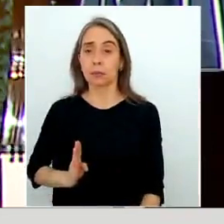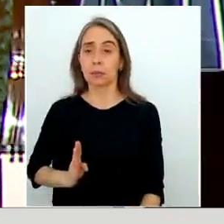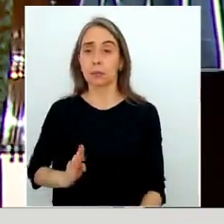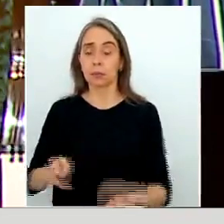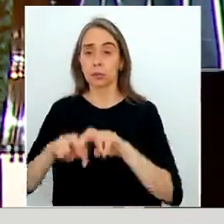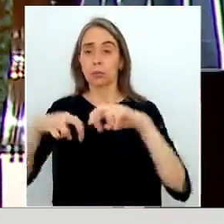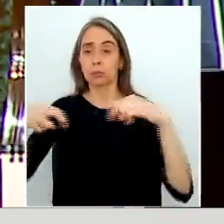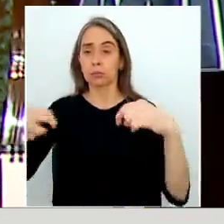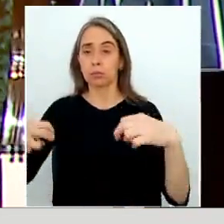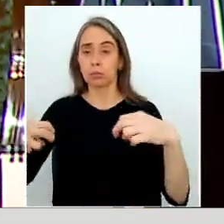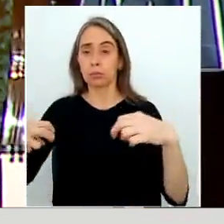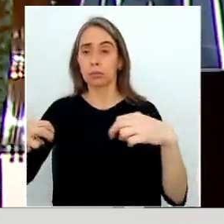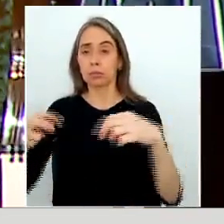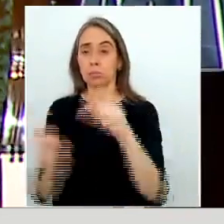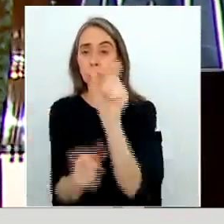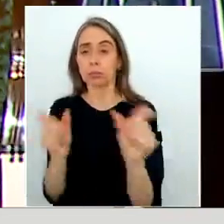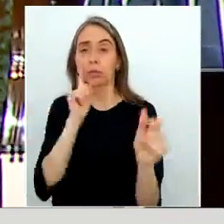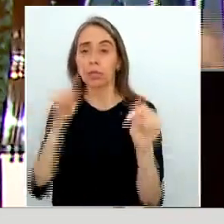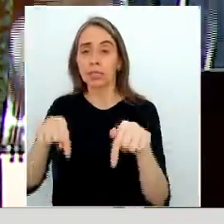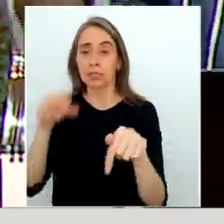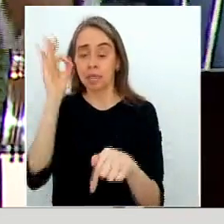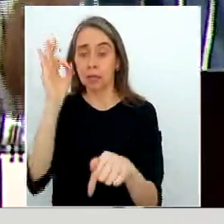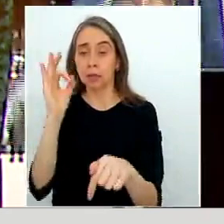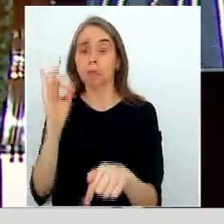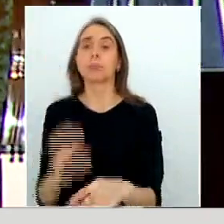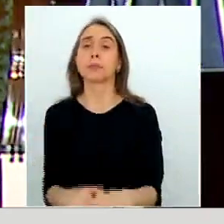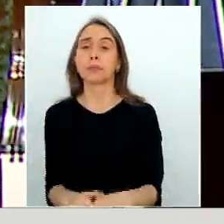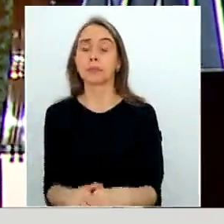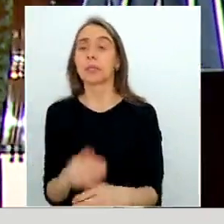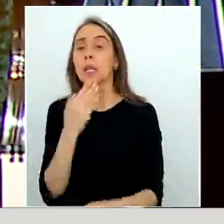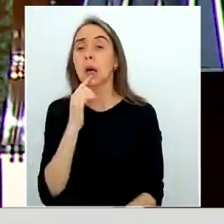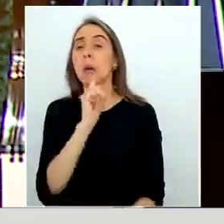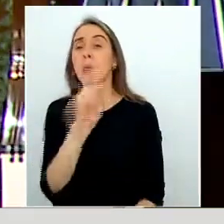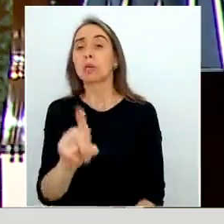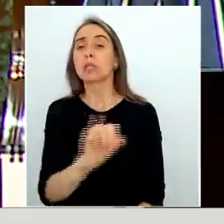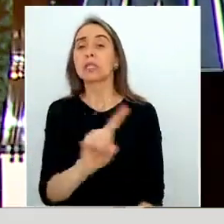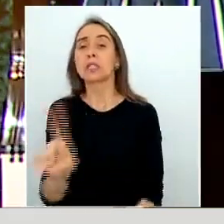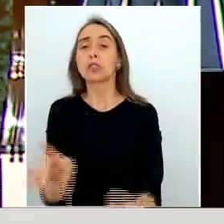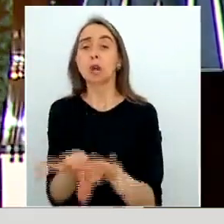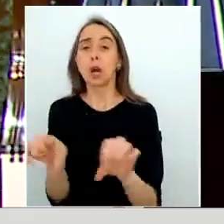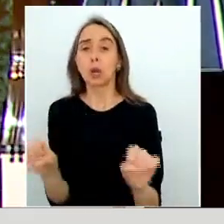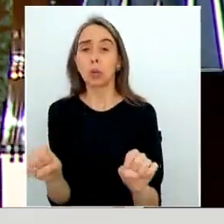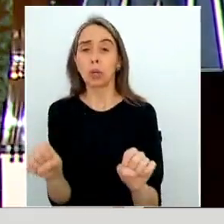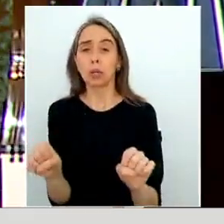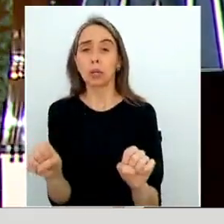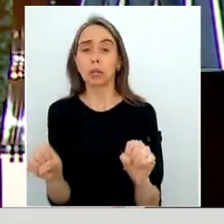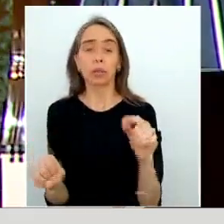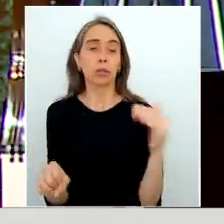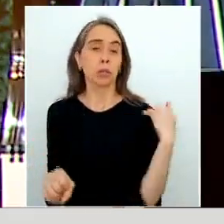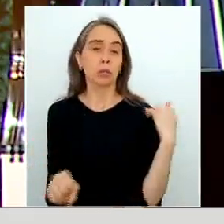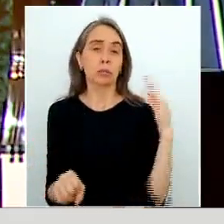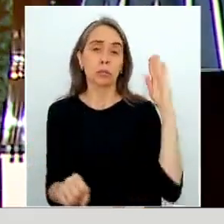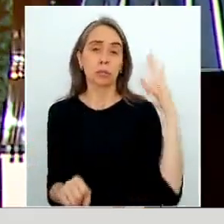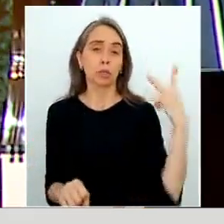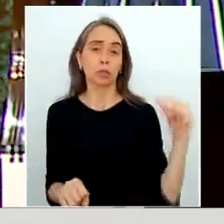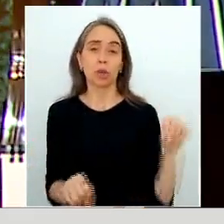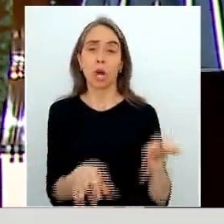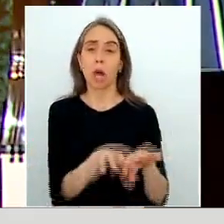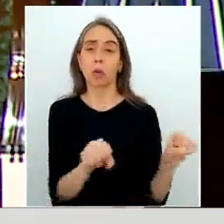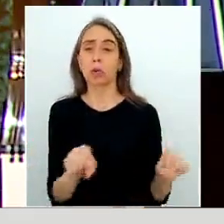congresistas presentes habría acuerdo no hay no hay